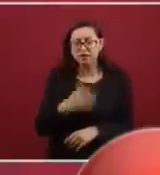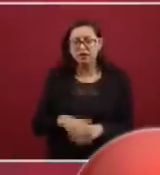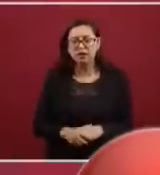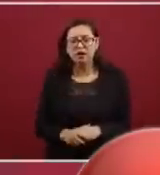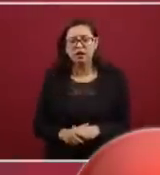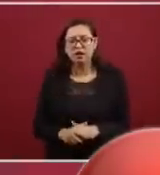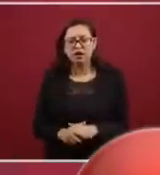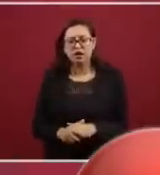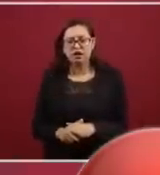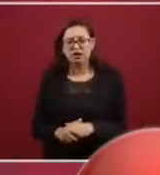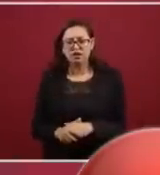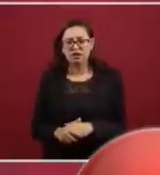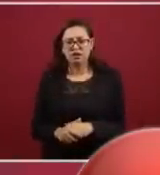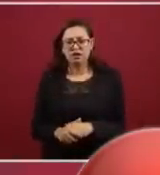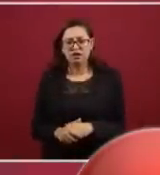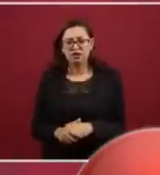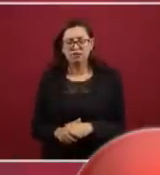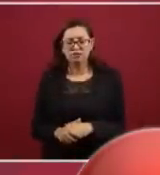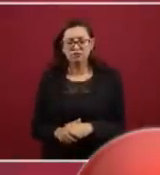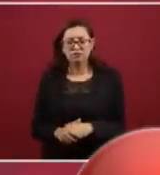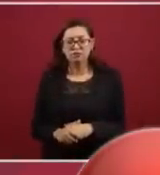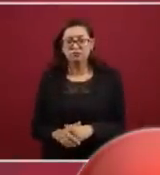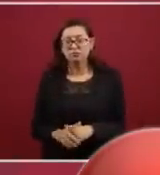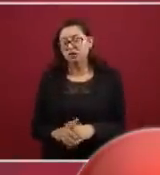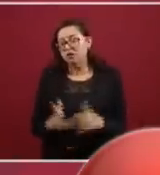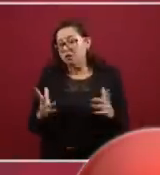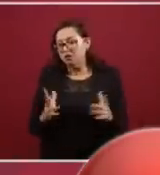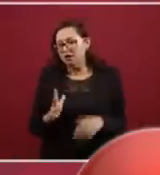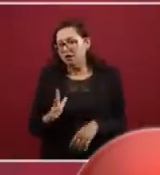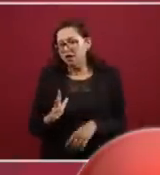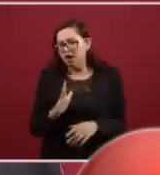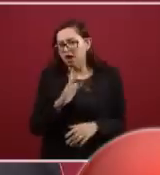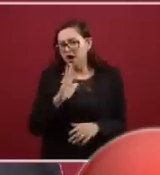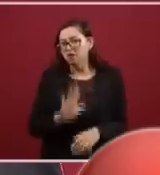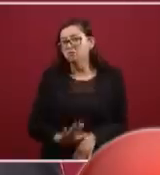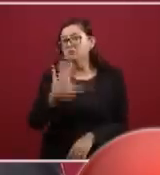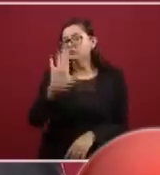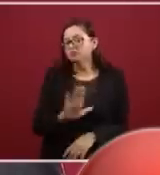Eran como las reglas no escritas.